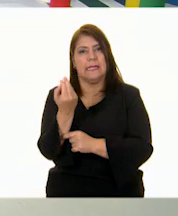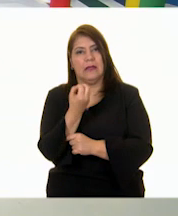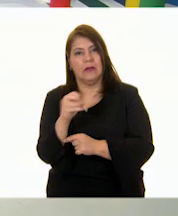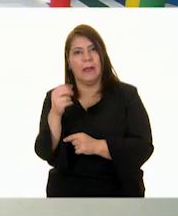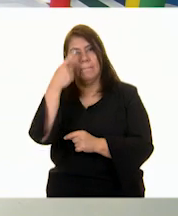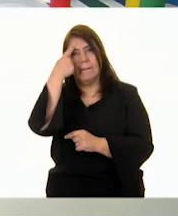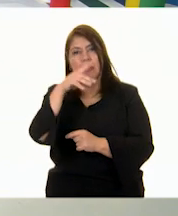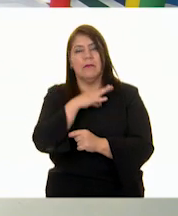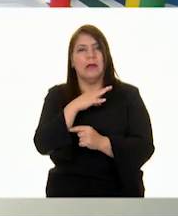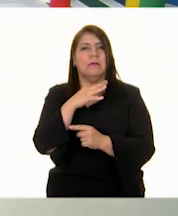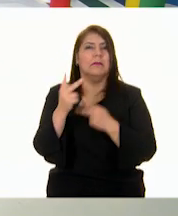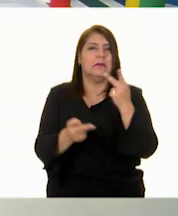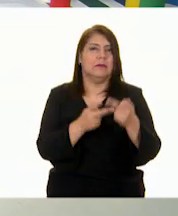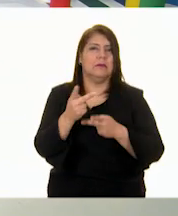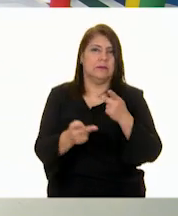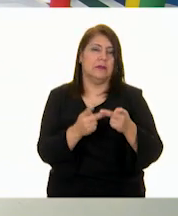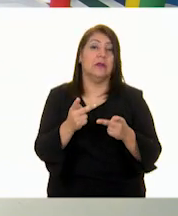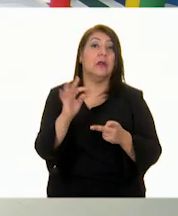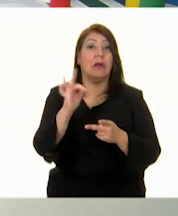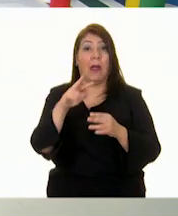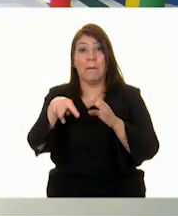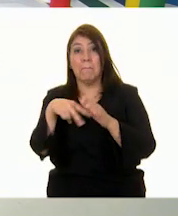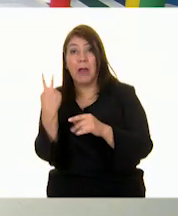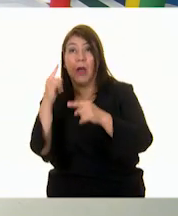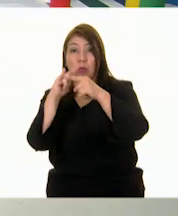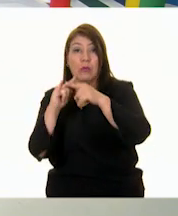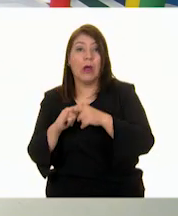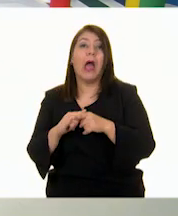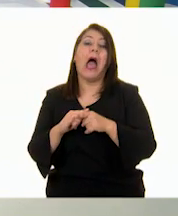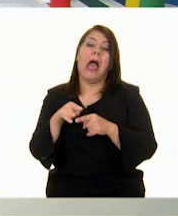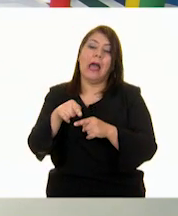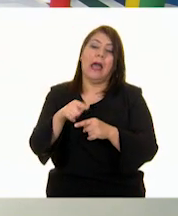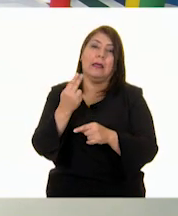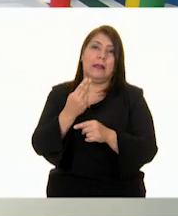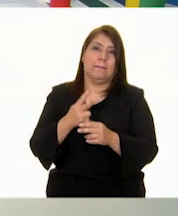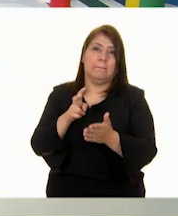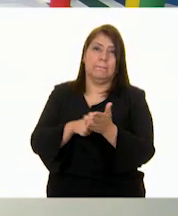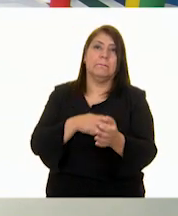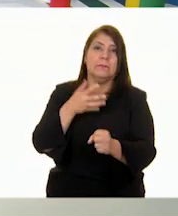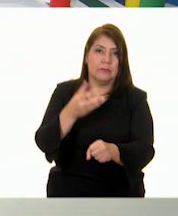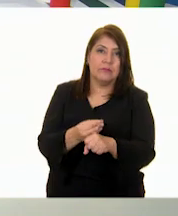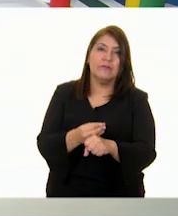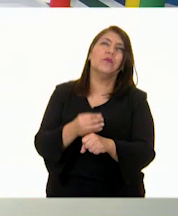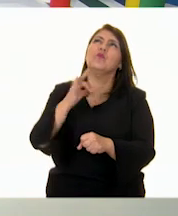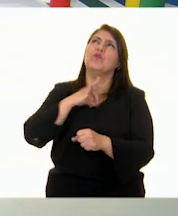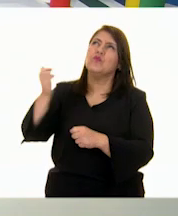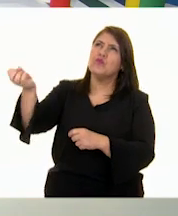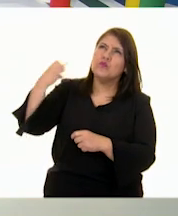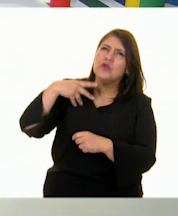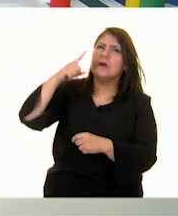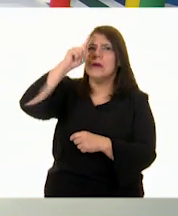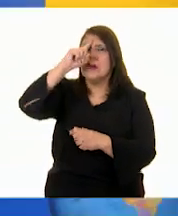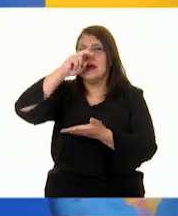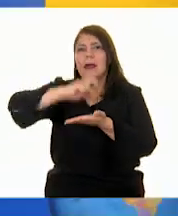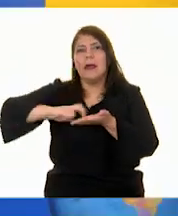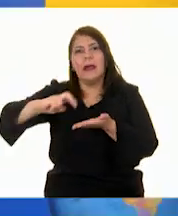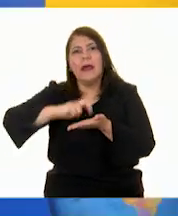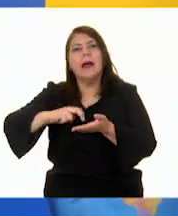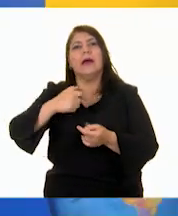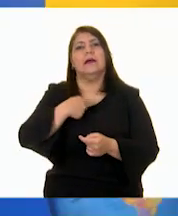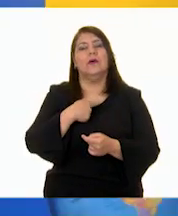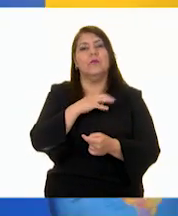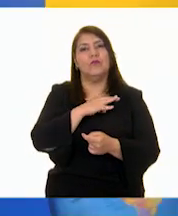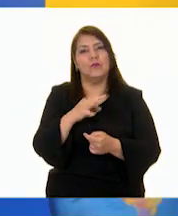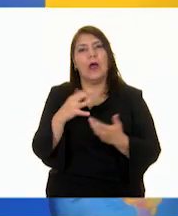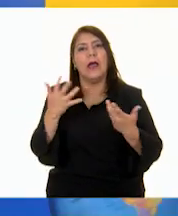espacio van poniendo. Recuerden que los que quedan vacíos son los que hay que vigilar. Soliciten sugerencias de corrección. Si es posible, hagan lo mismo